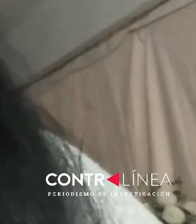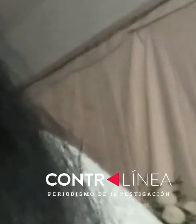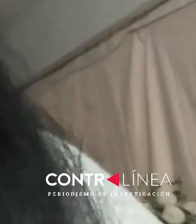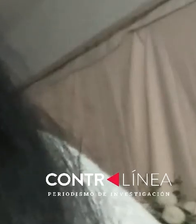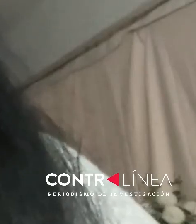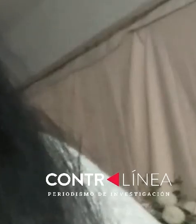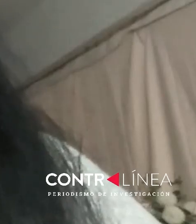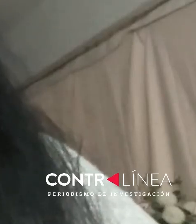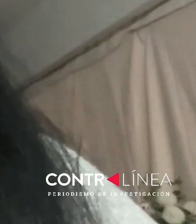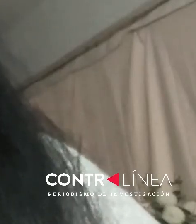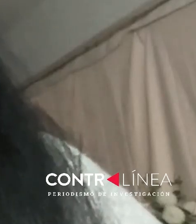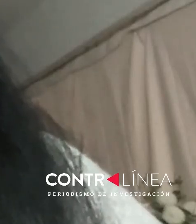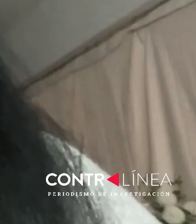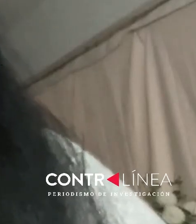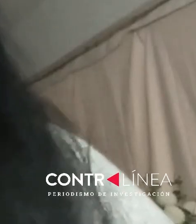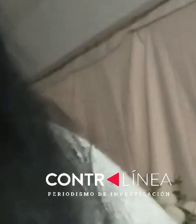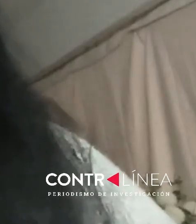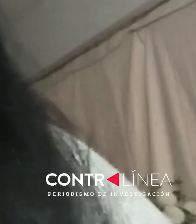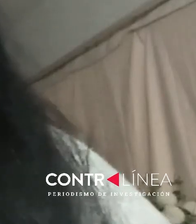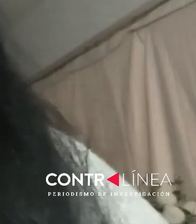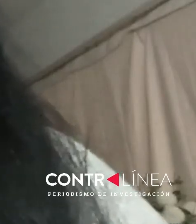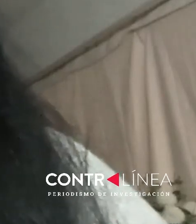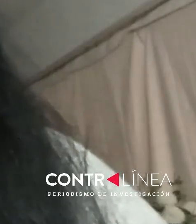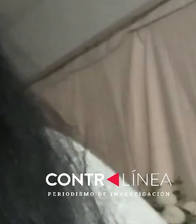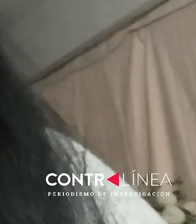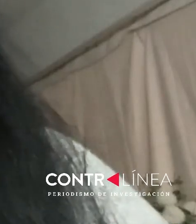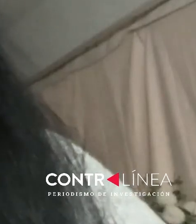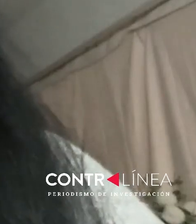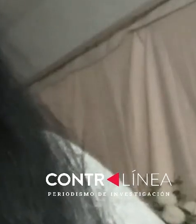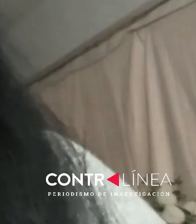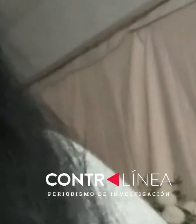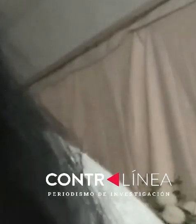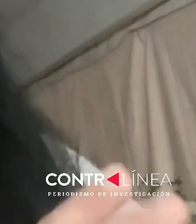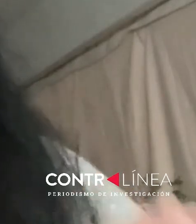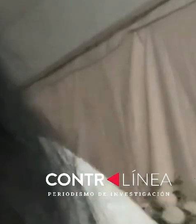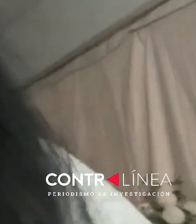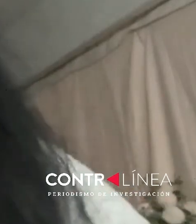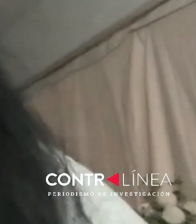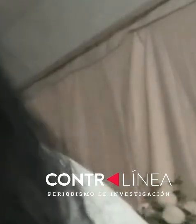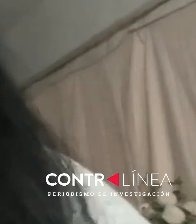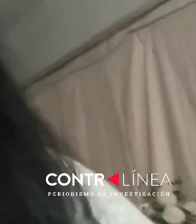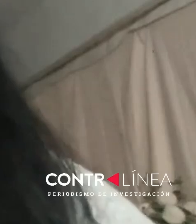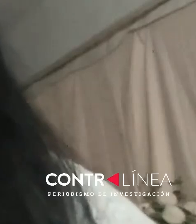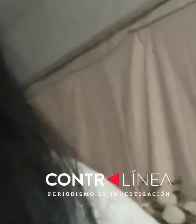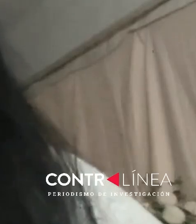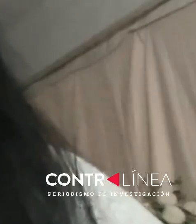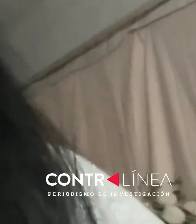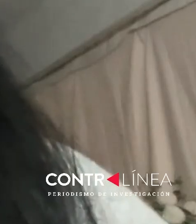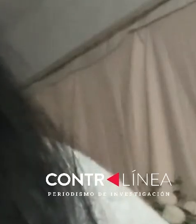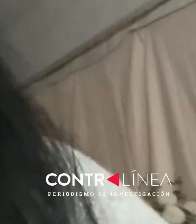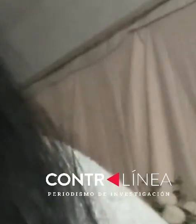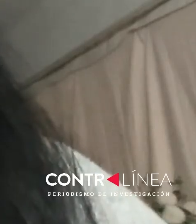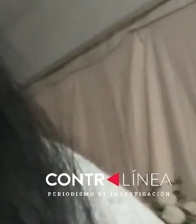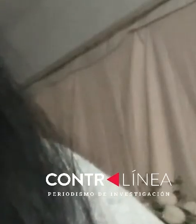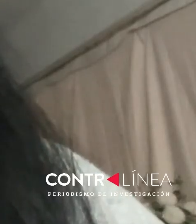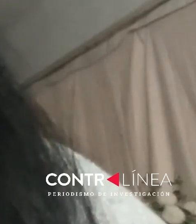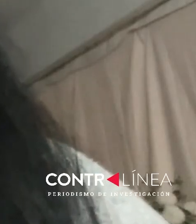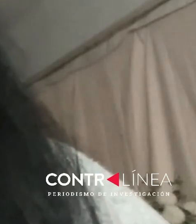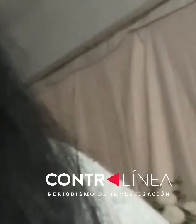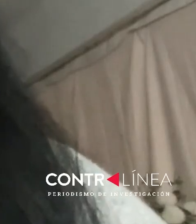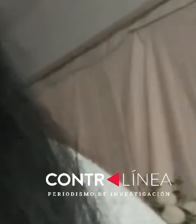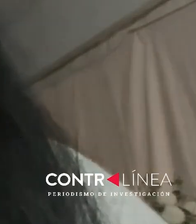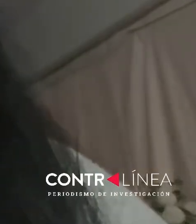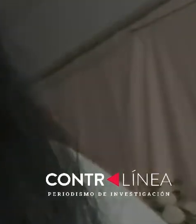Cuarta Transformación y también que en su mandato no se reprime a nadie. Así es como lo informó el día de ayer el